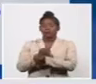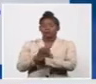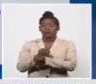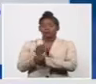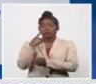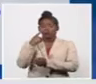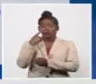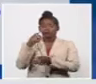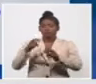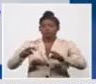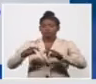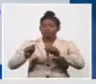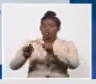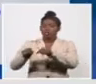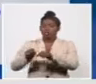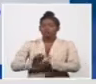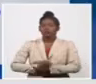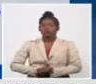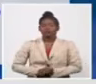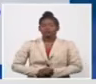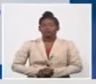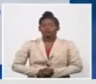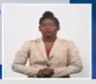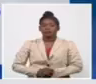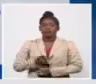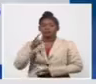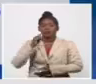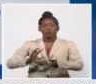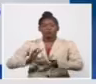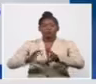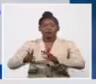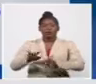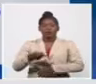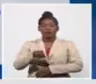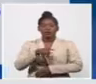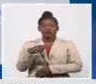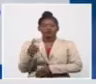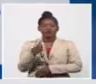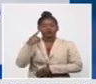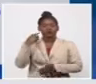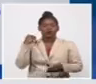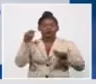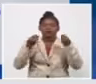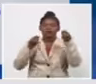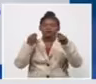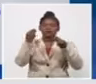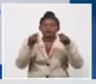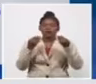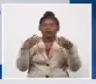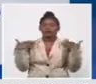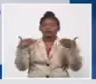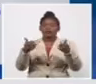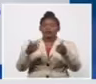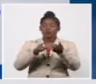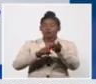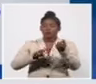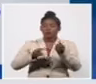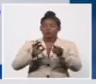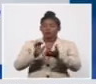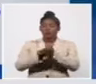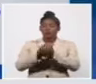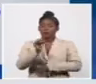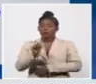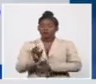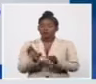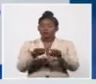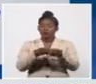y traduce las complejidades. Anoche se analizaba con el director provincial, con su equipo de trabajo,